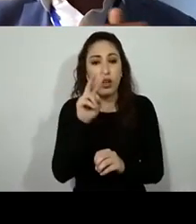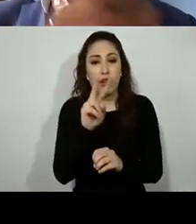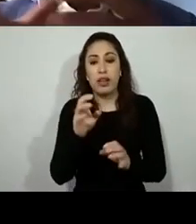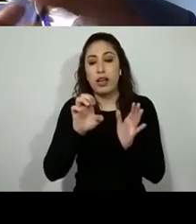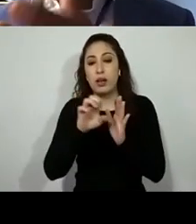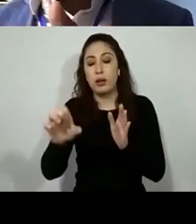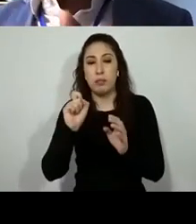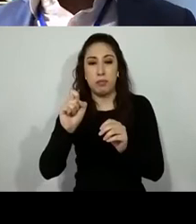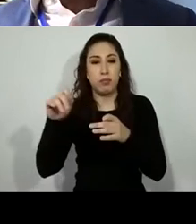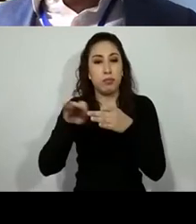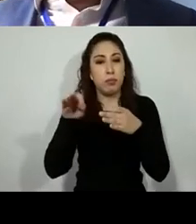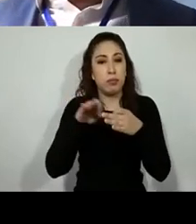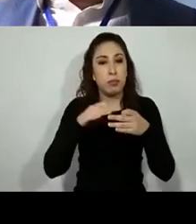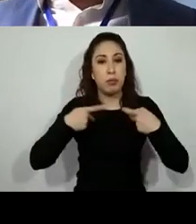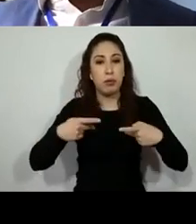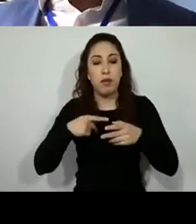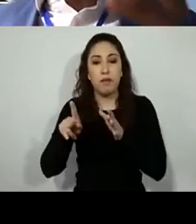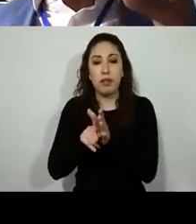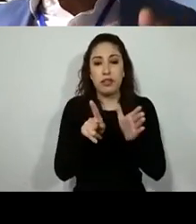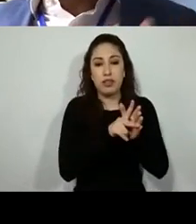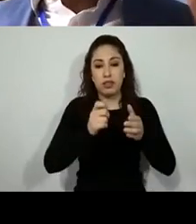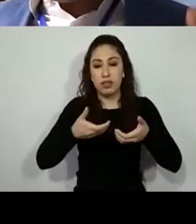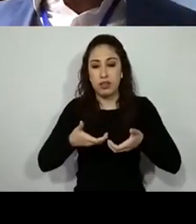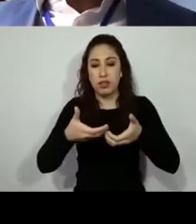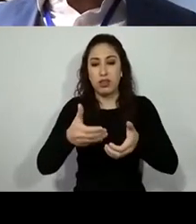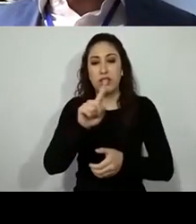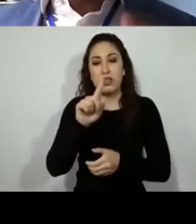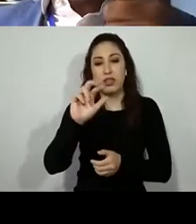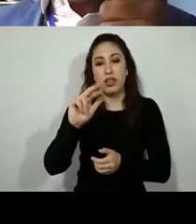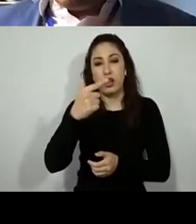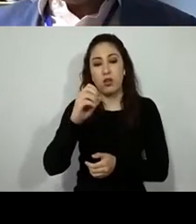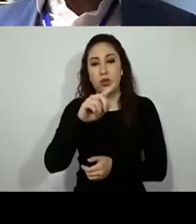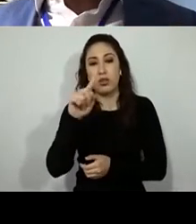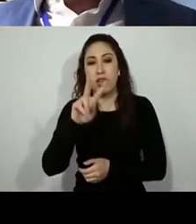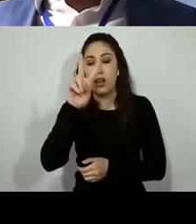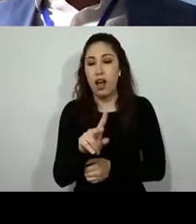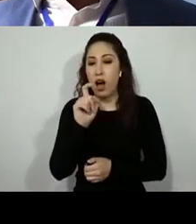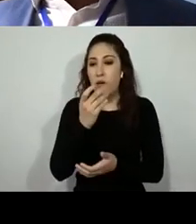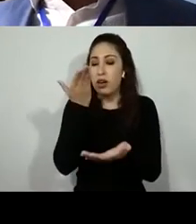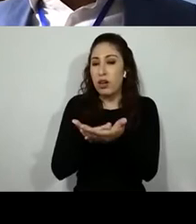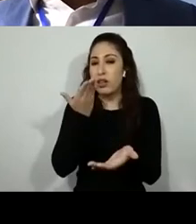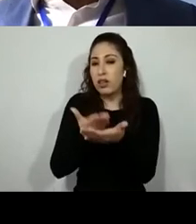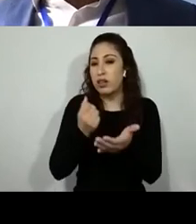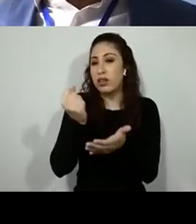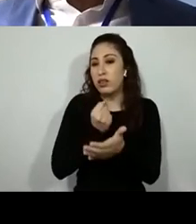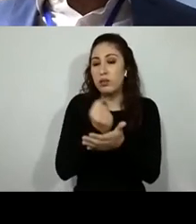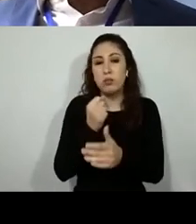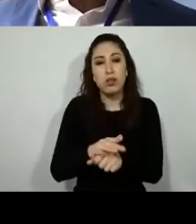en múltiples ocasiones, derivado de que no tienen agua, demandan agua. Por eso,